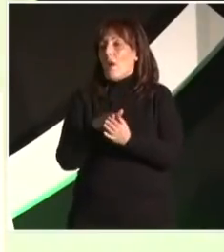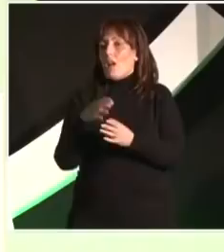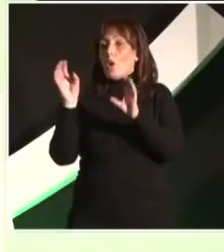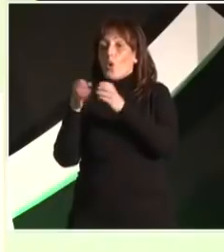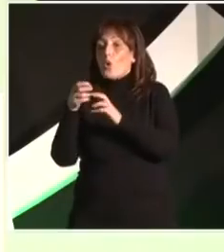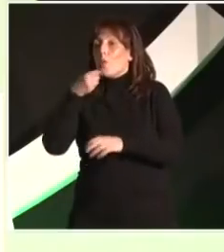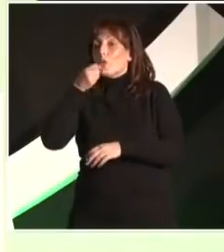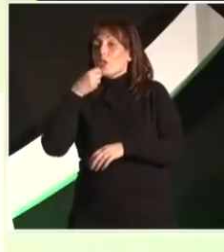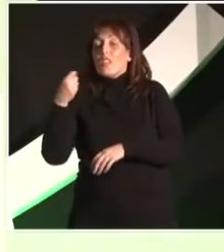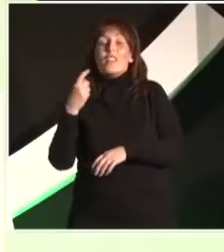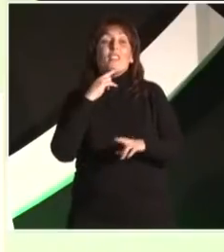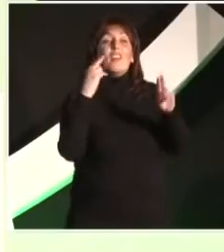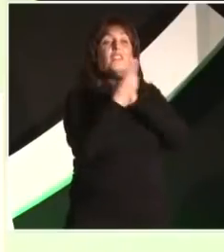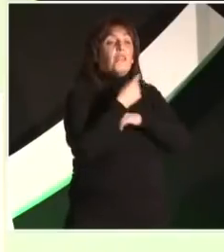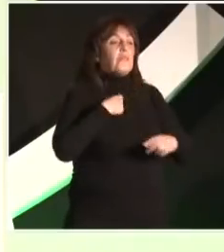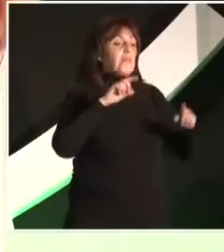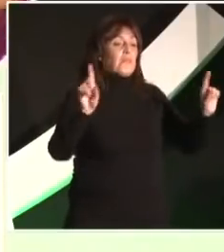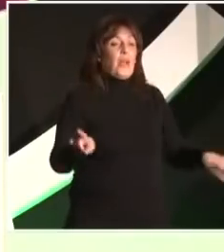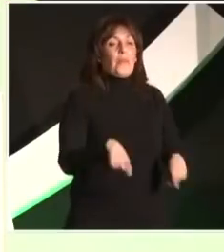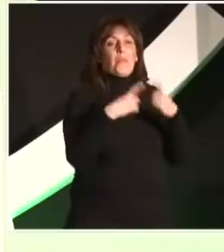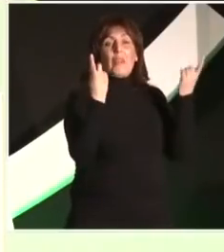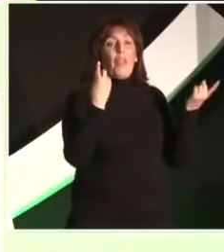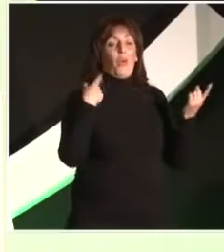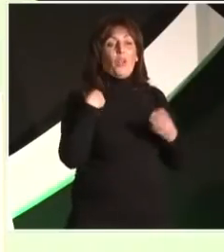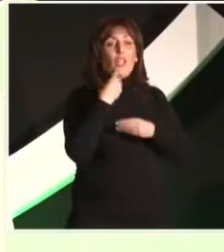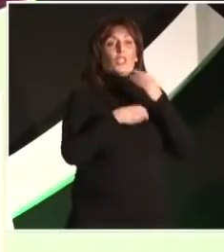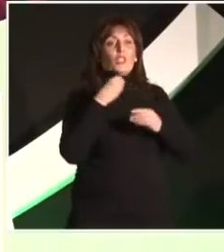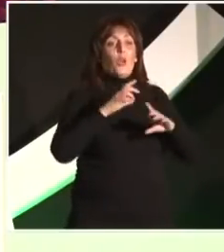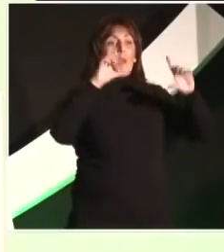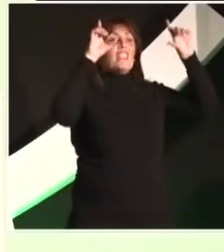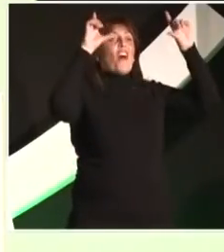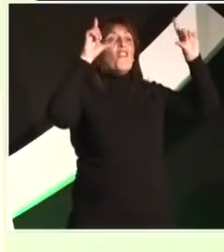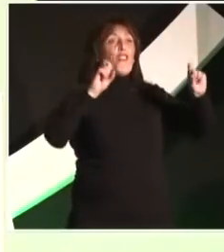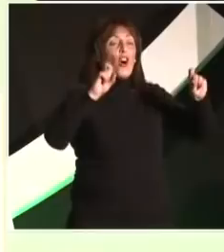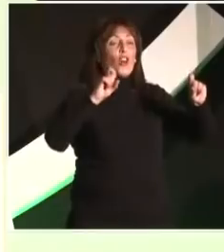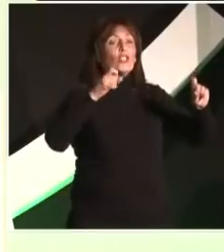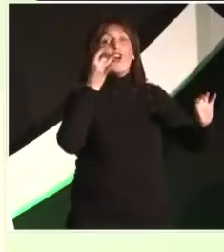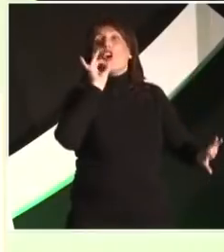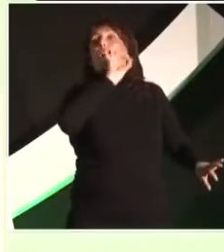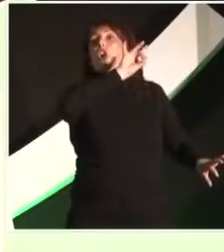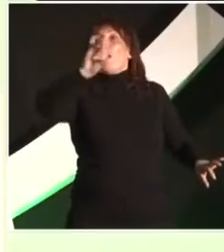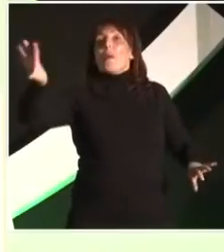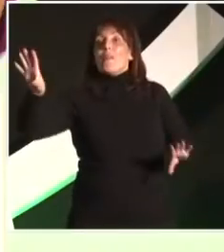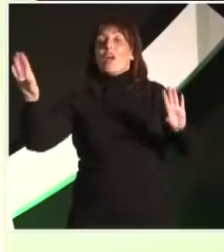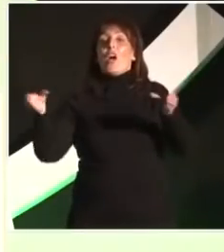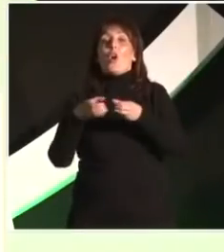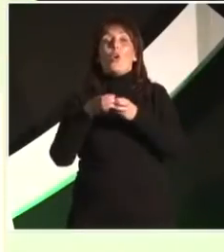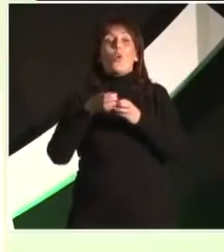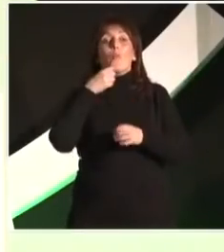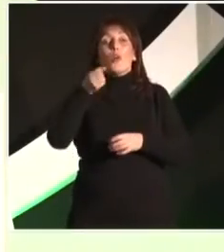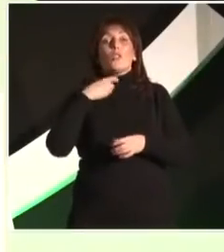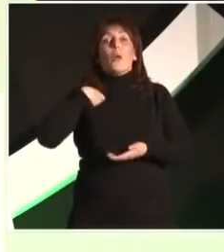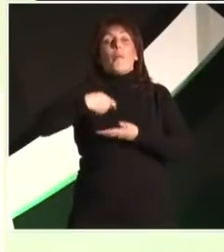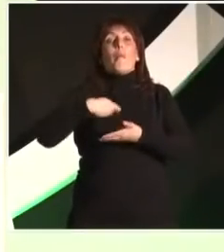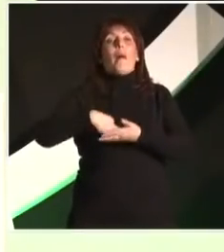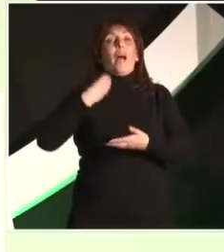respondió? A mí no me importa, porque voy a hacer una foto del tablón, la voy a mandar al Partido Socialista y me van a pagar lo